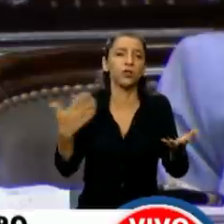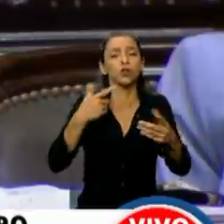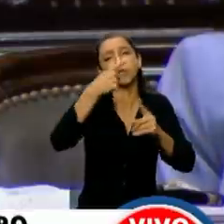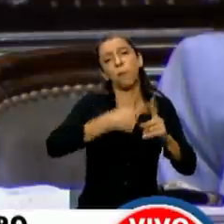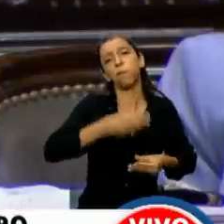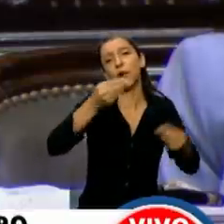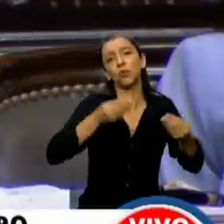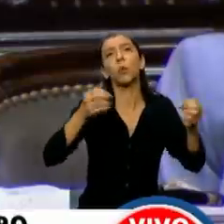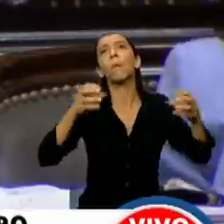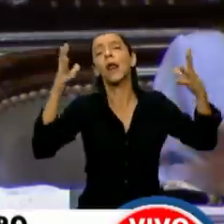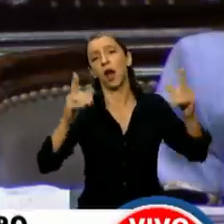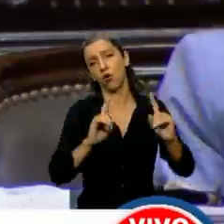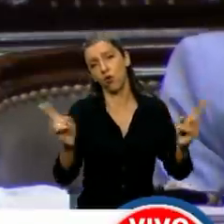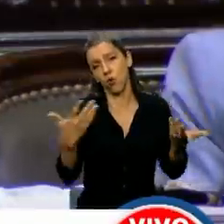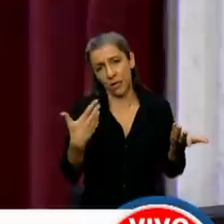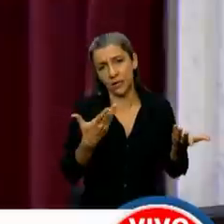gracias